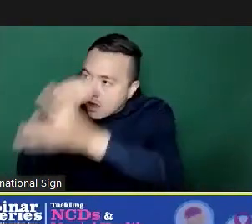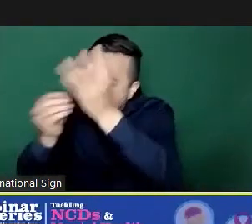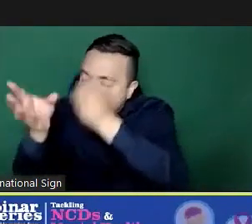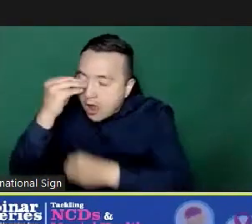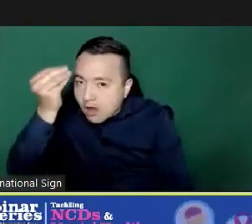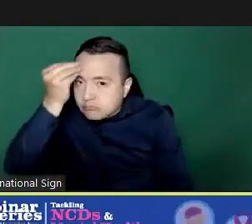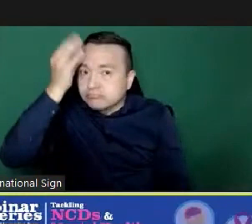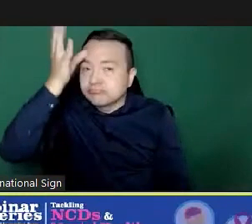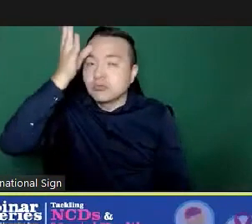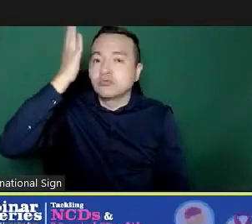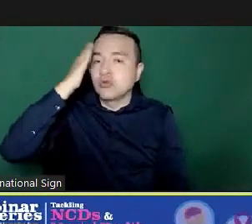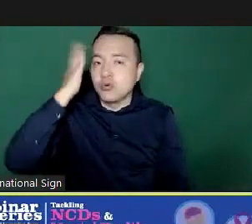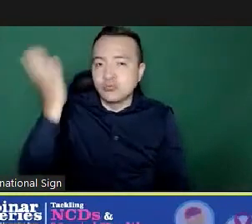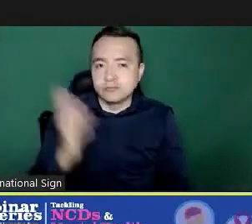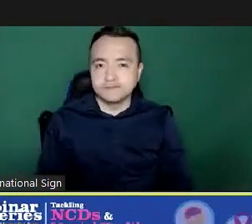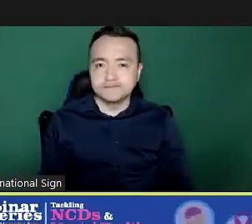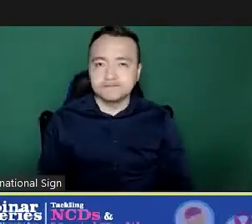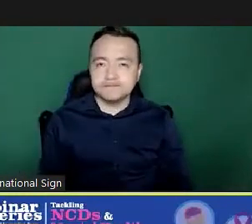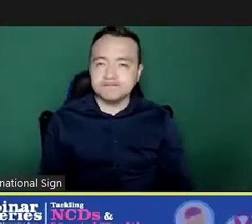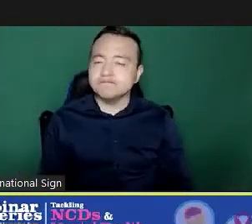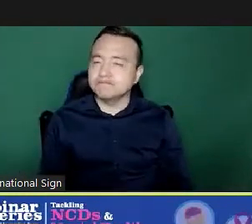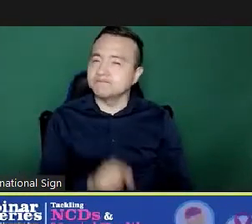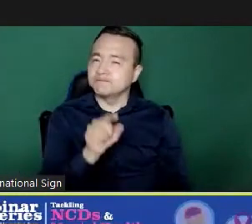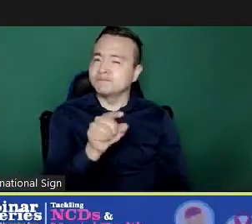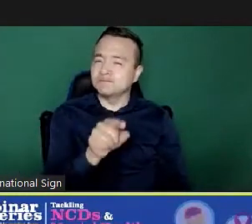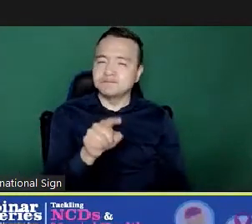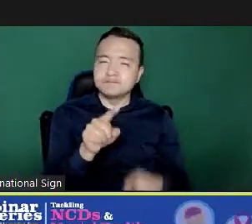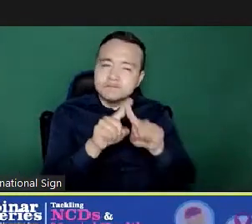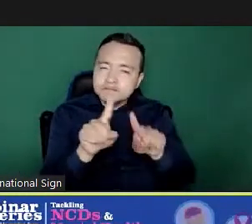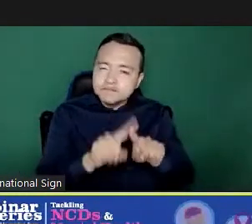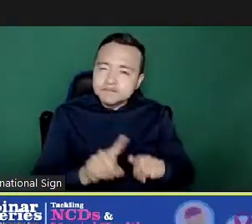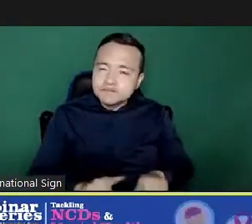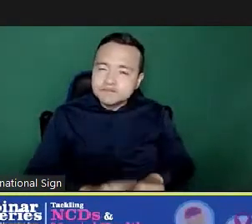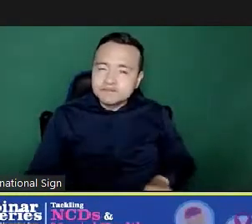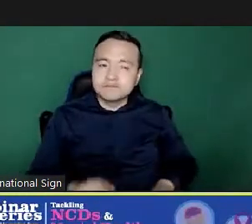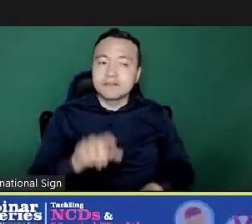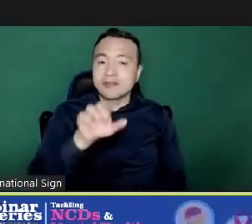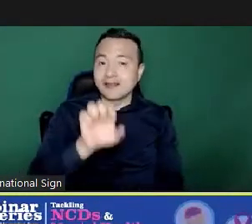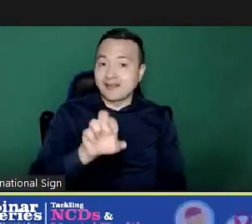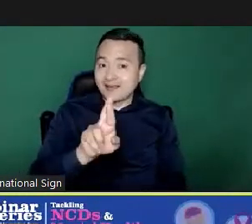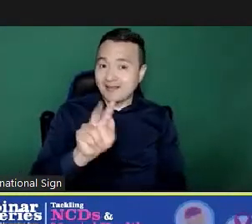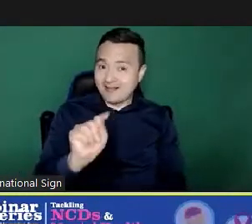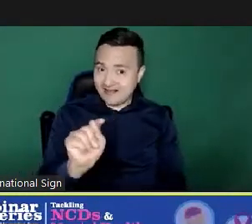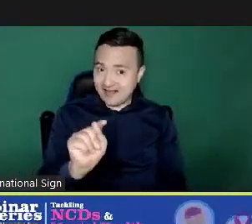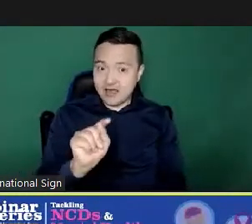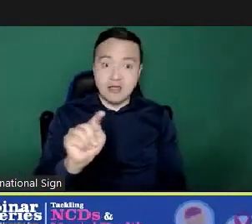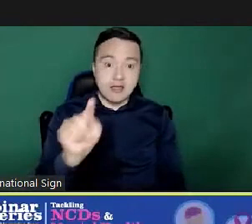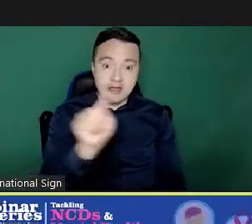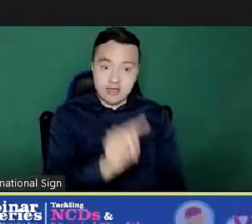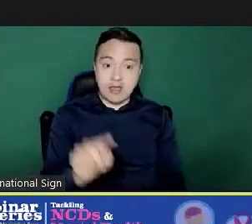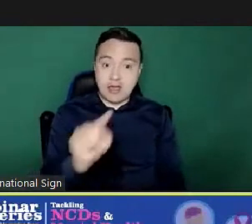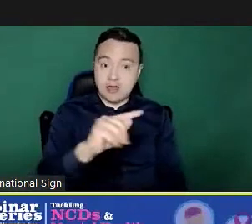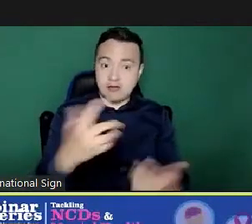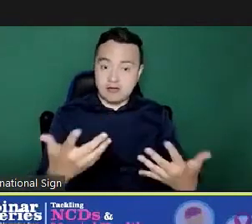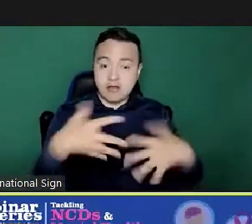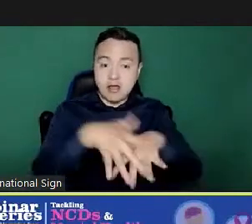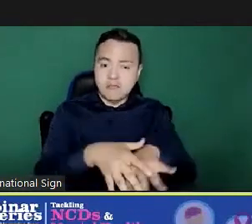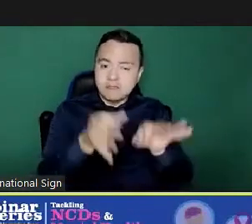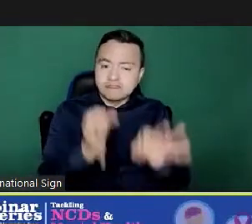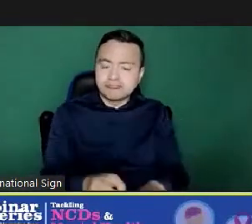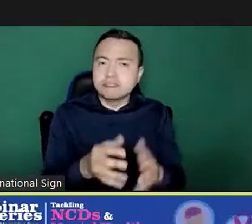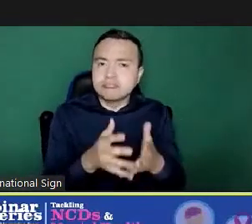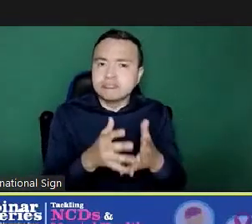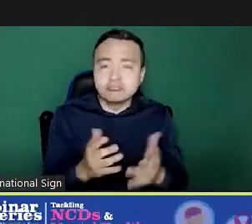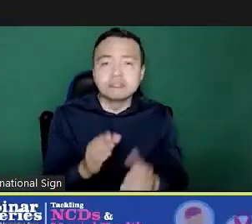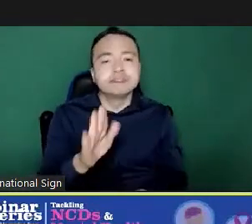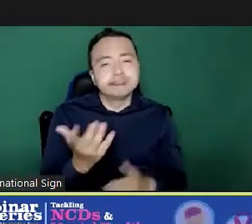Hay varios desafíos en la integración de las ENTs y debemos buscar soluciones. Los planes y las políticas de